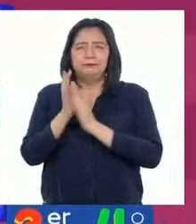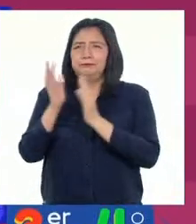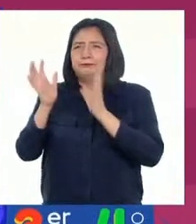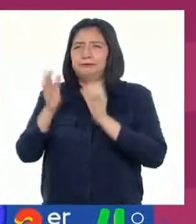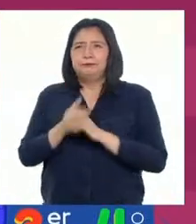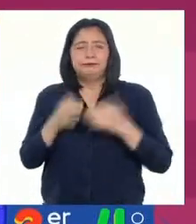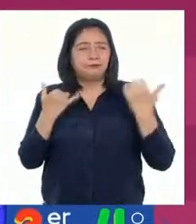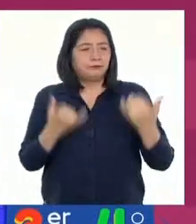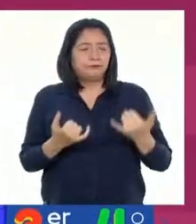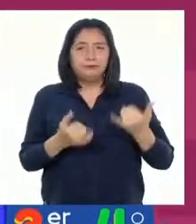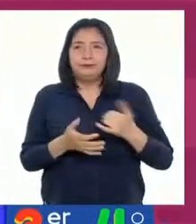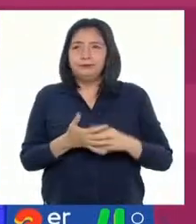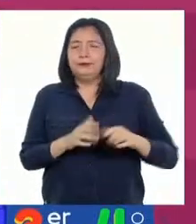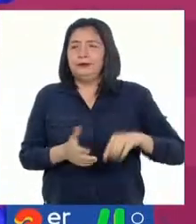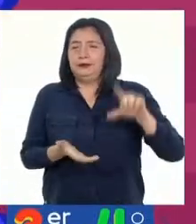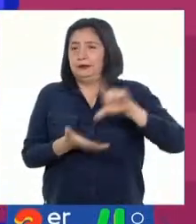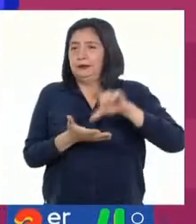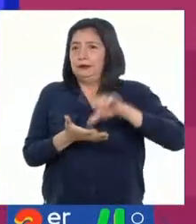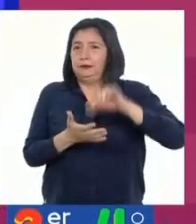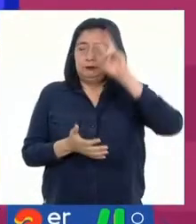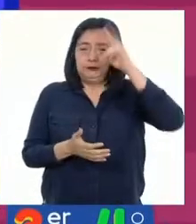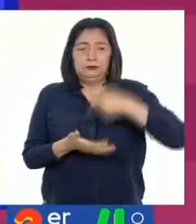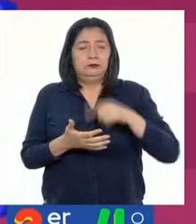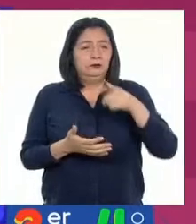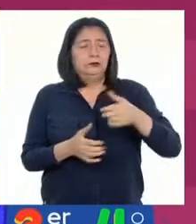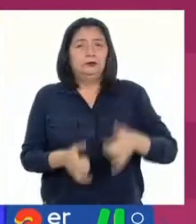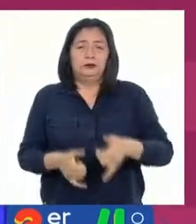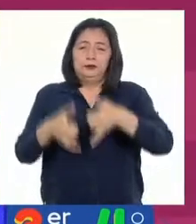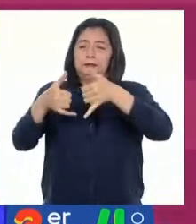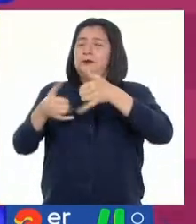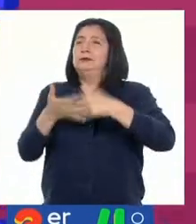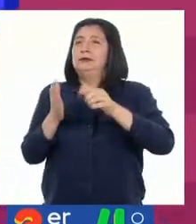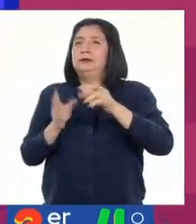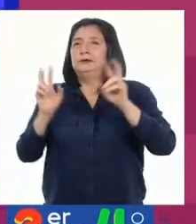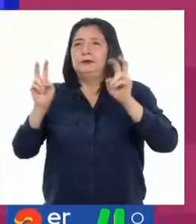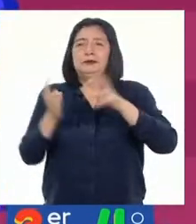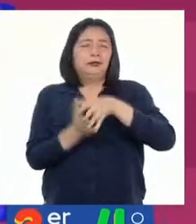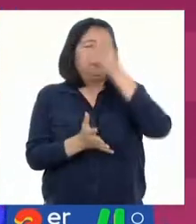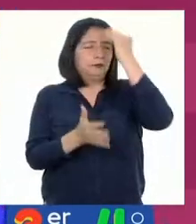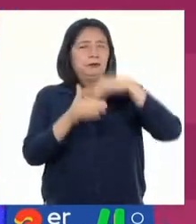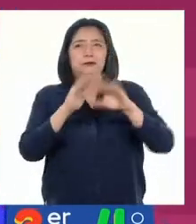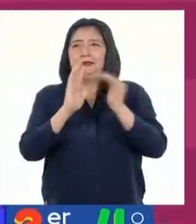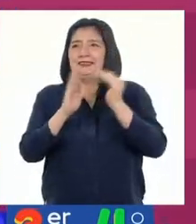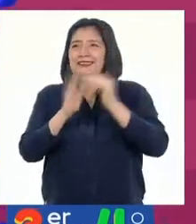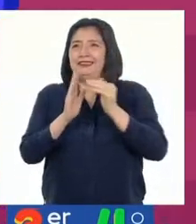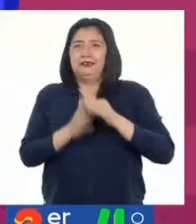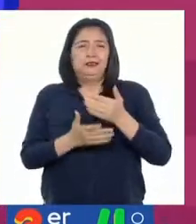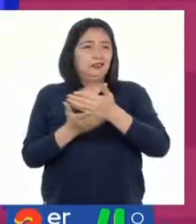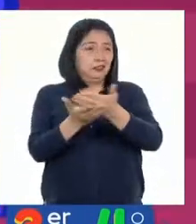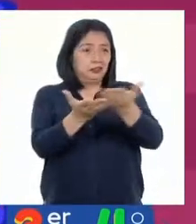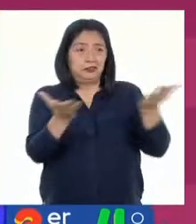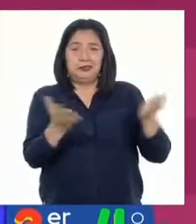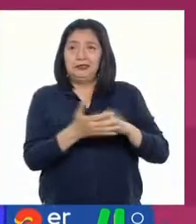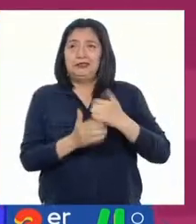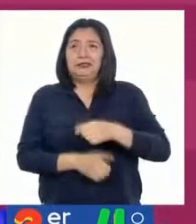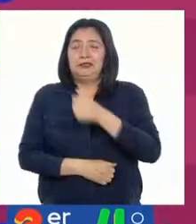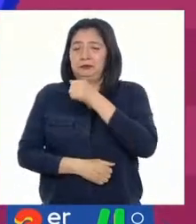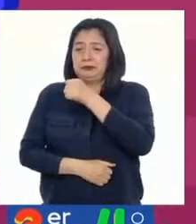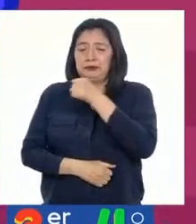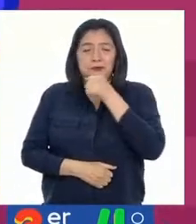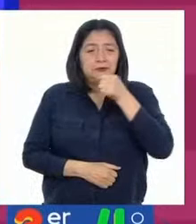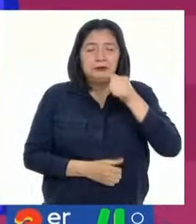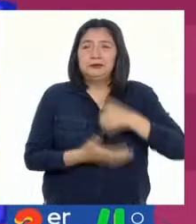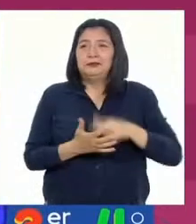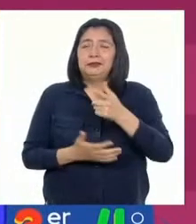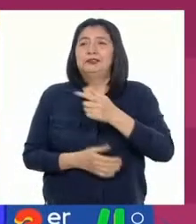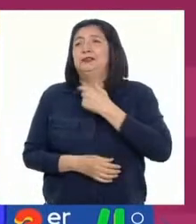En vivo, desde Lima, Perú, esta es la gran gala de premios de Aprendo en Casa. Y aquí están su presentadora y su